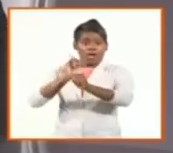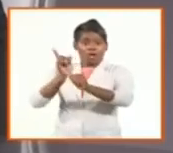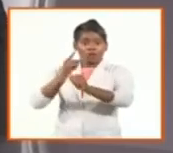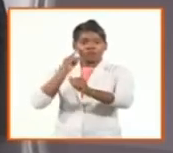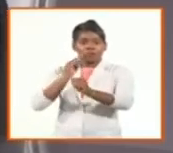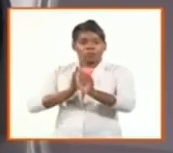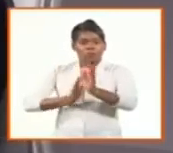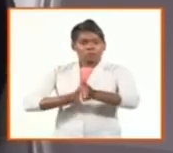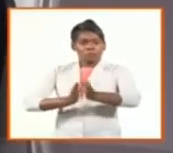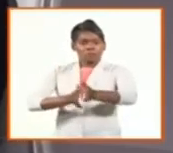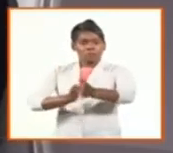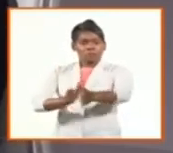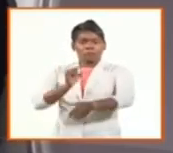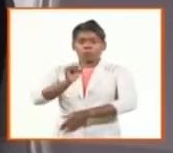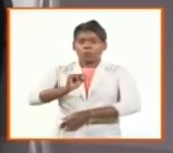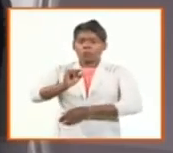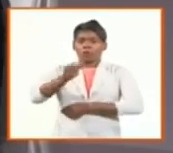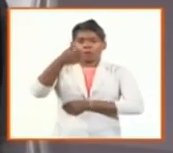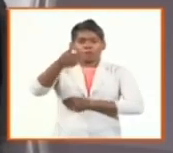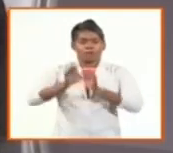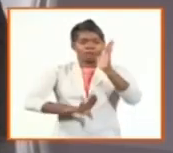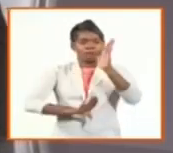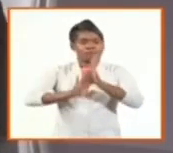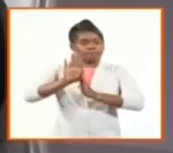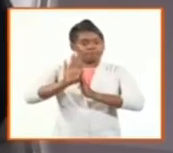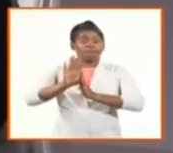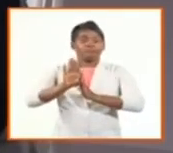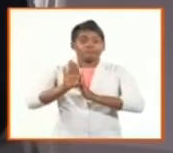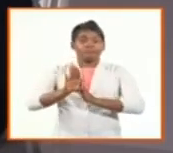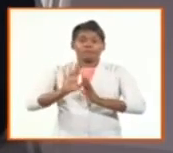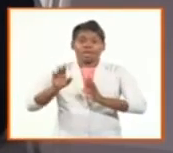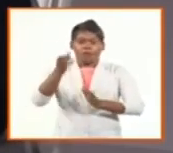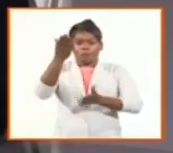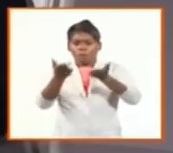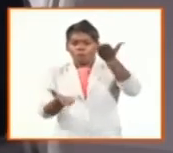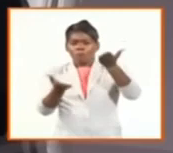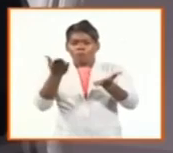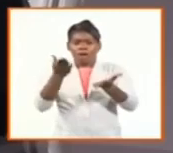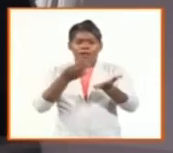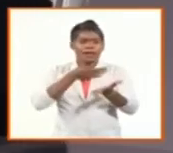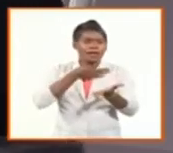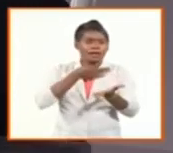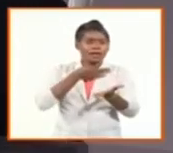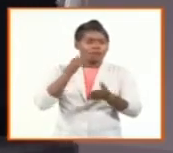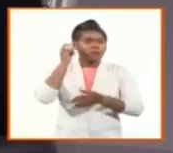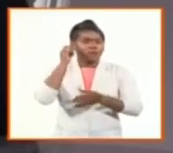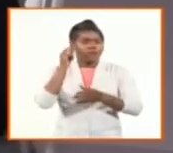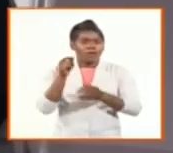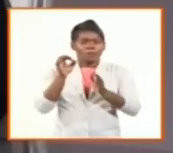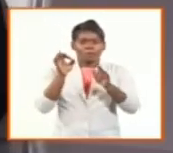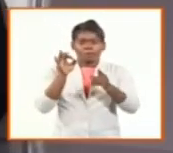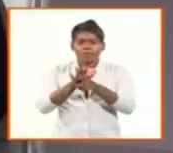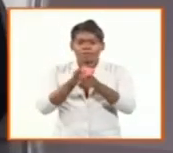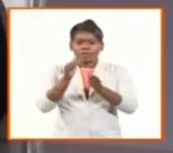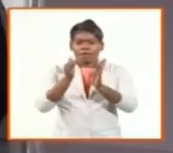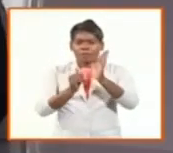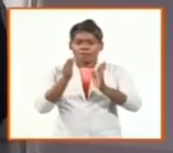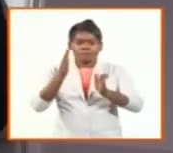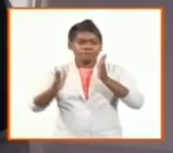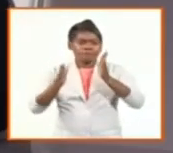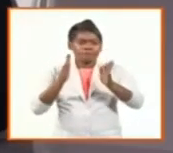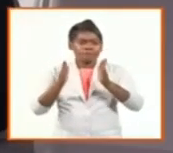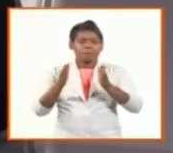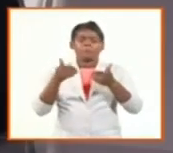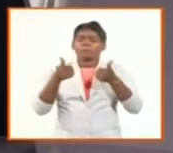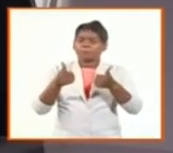del 2022, hay una situación un poco más favorable desde el punto de vista del incremento de niveles de actividad que lo que teníamos en igual periodo